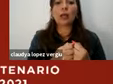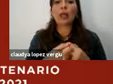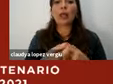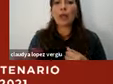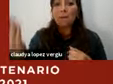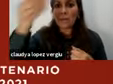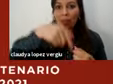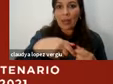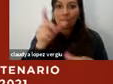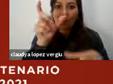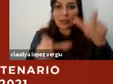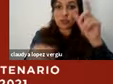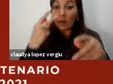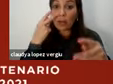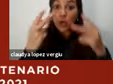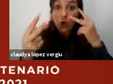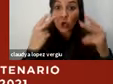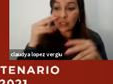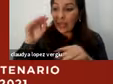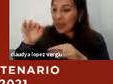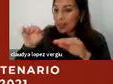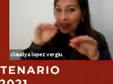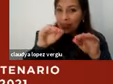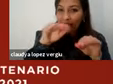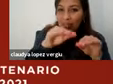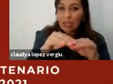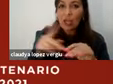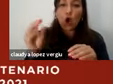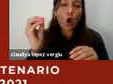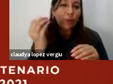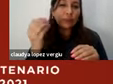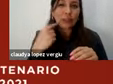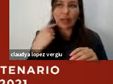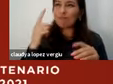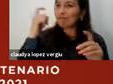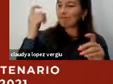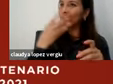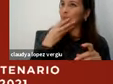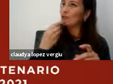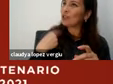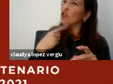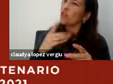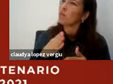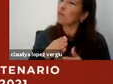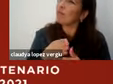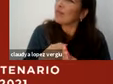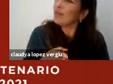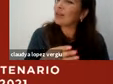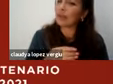sus tours, las niñas y las adolescentes se ven muy interesadas y muy involucradas en el tema